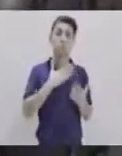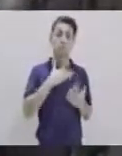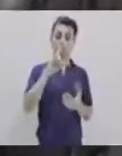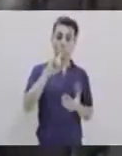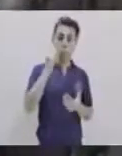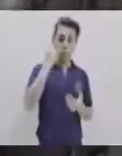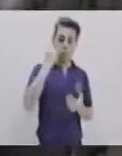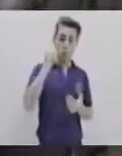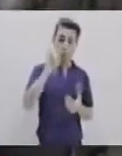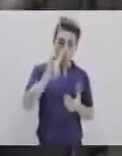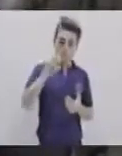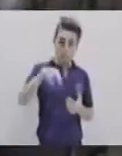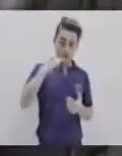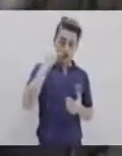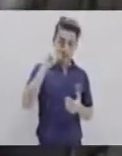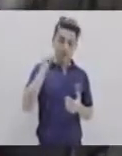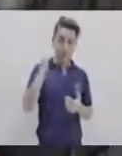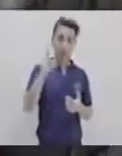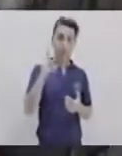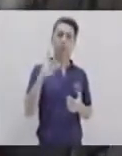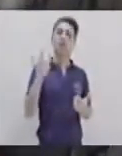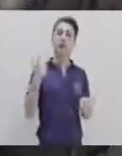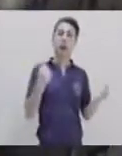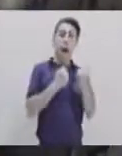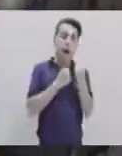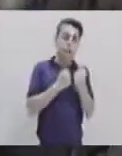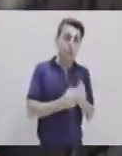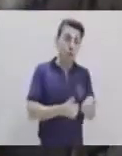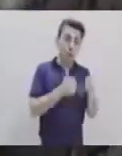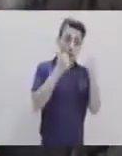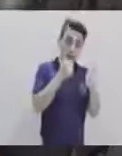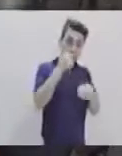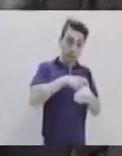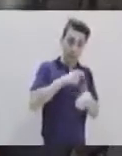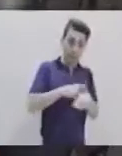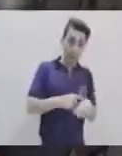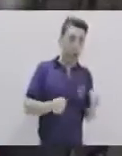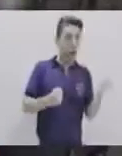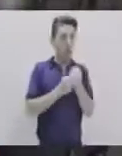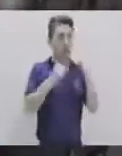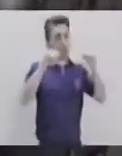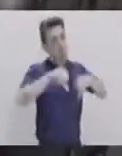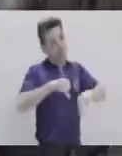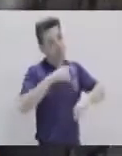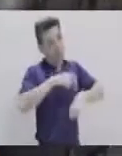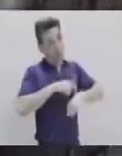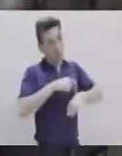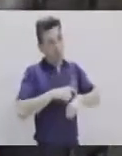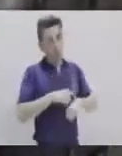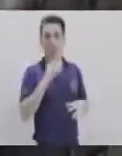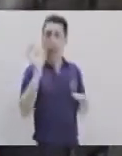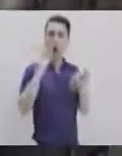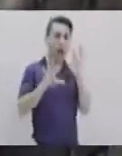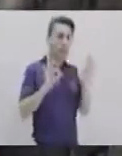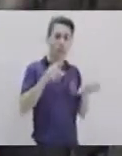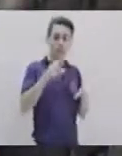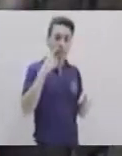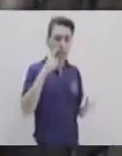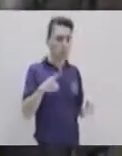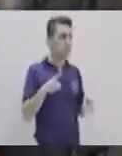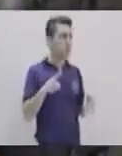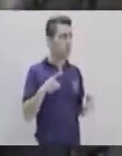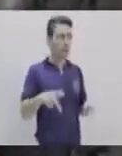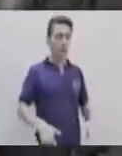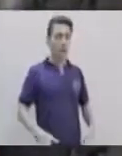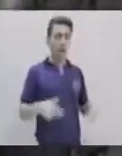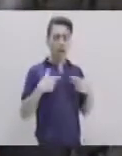estar unidos en las buenas y en las malas, ¿verdad? Yo sé que a veces vienen situaciones que tú nunca te esperabas, pero